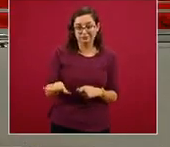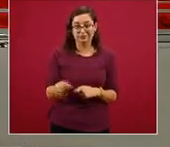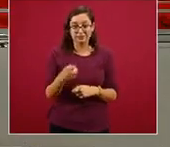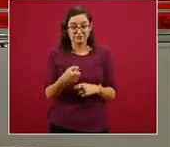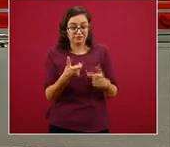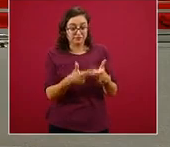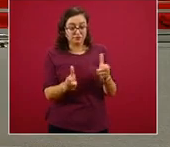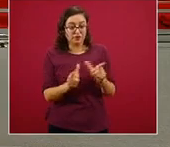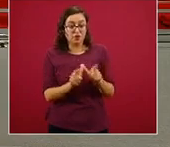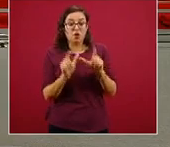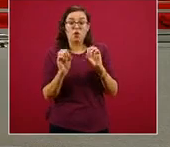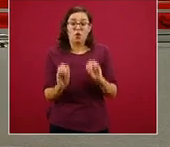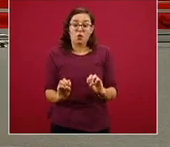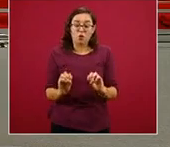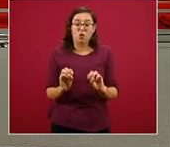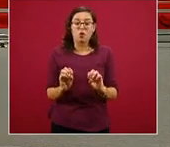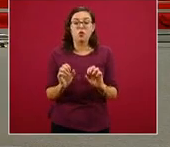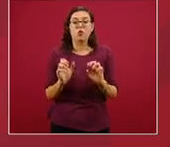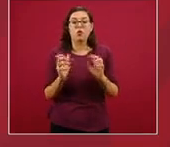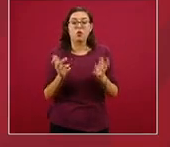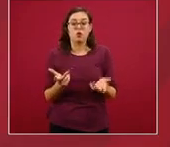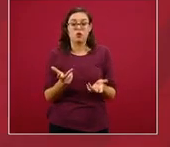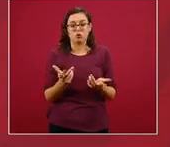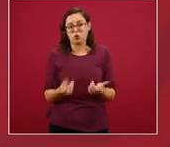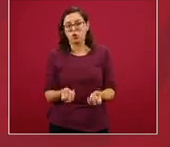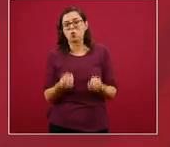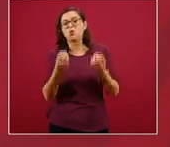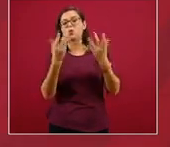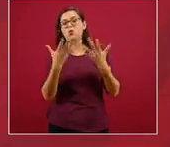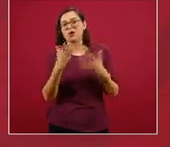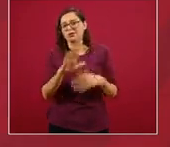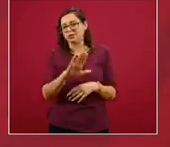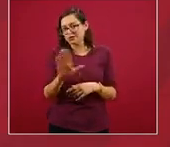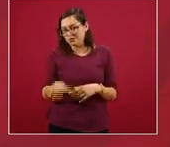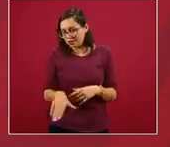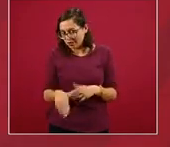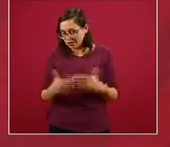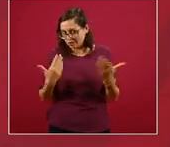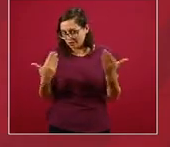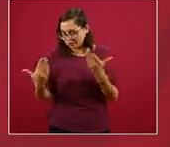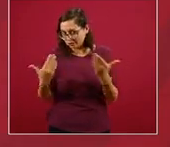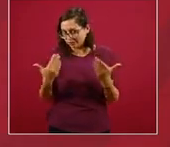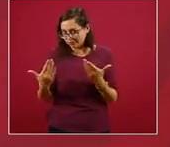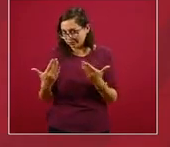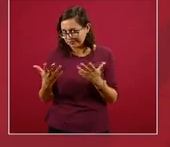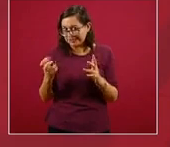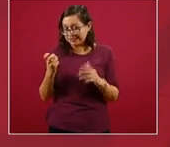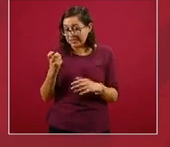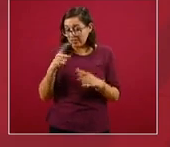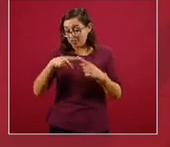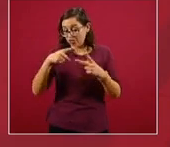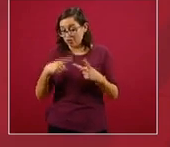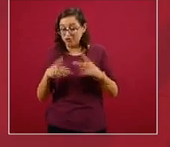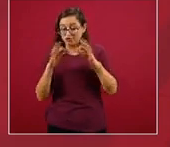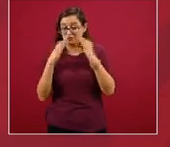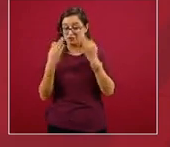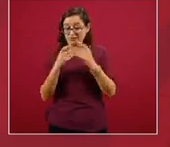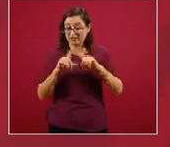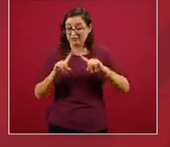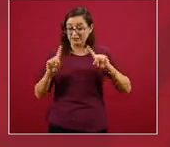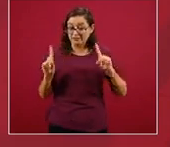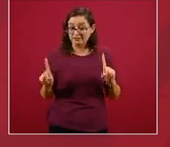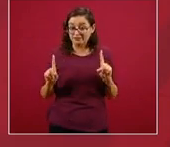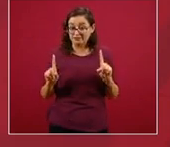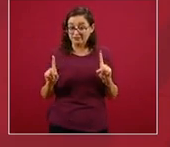grupo o inclusive una tasa de letalidad para profesionales de la salud. Conocer esos dos datos y comparar esos dos